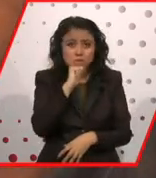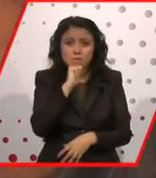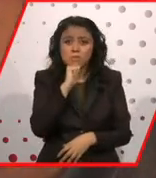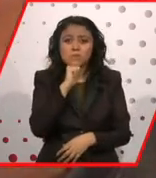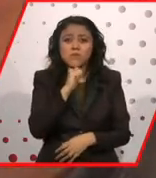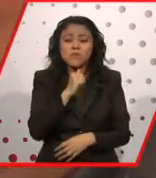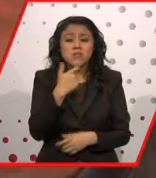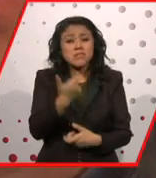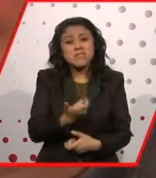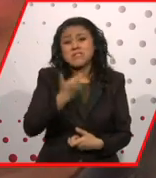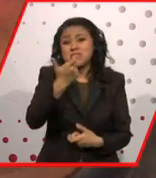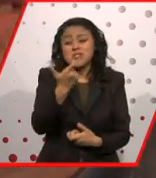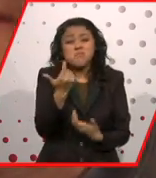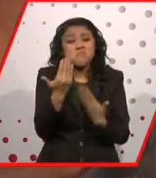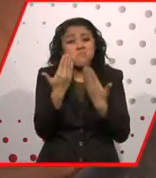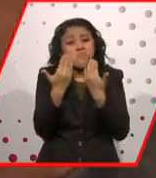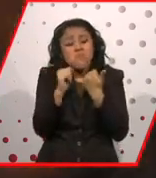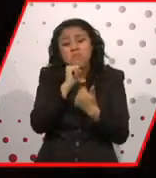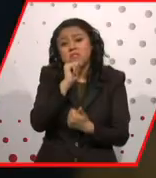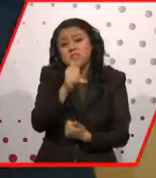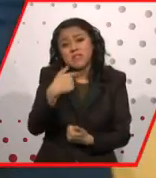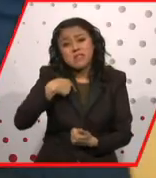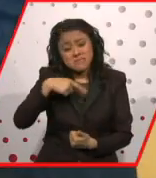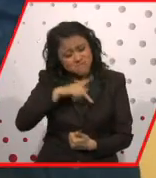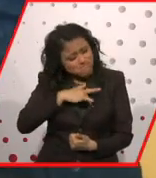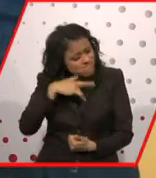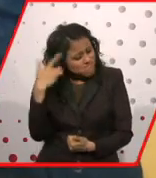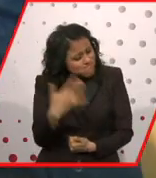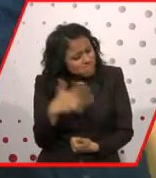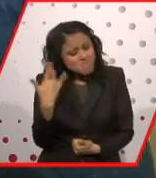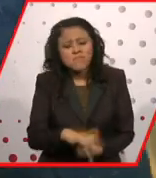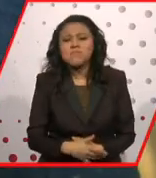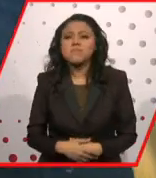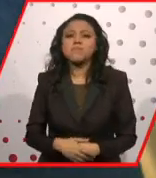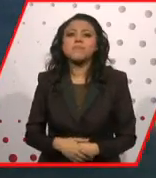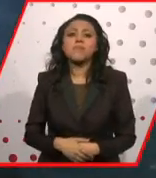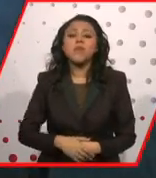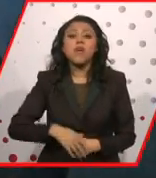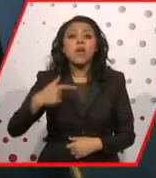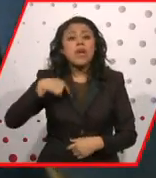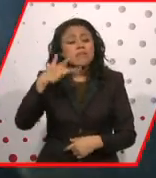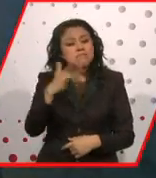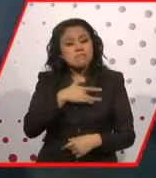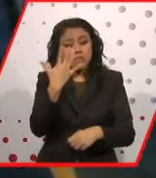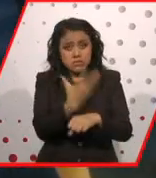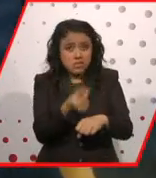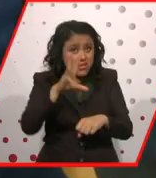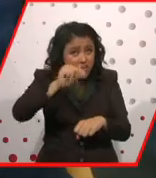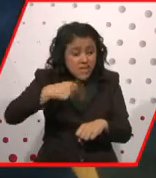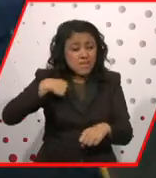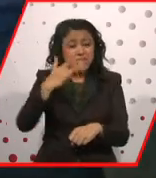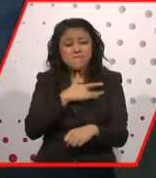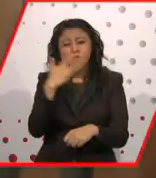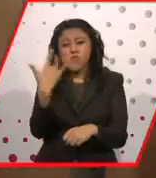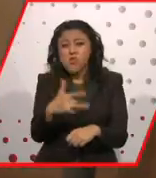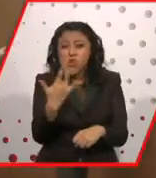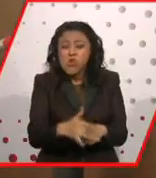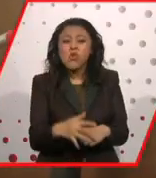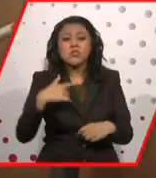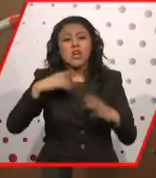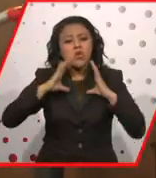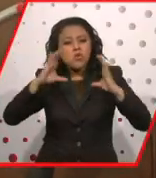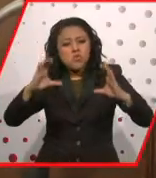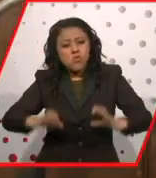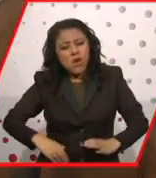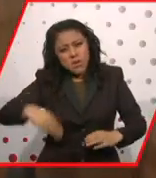dinero, sí me duele. La recuperación ha sido muy dolorosa física y emocionalmente. Sin embargo, su